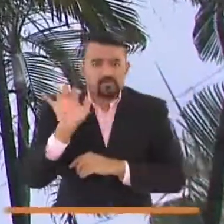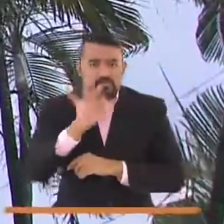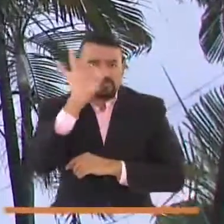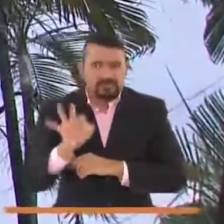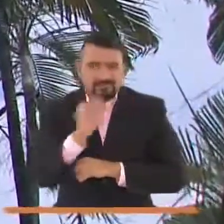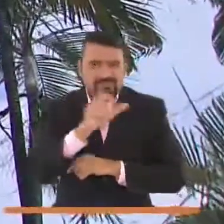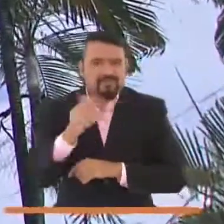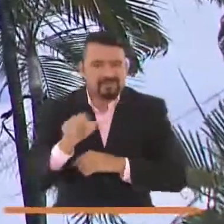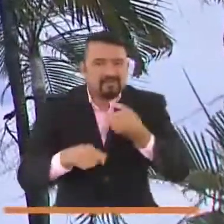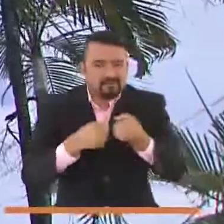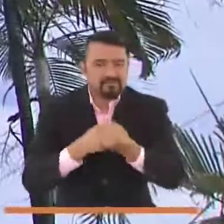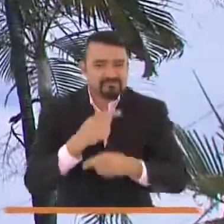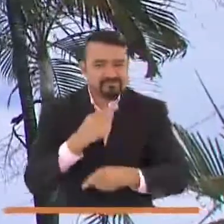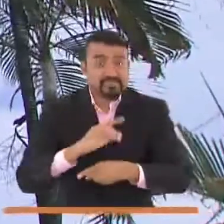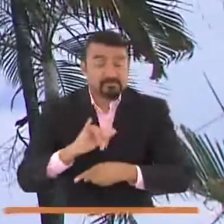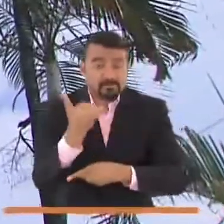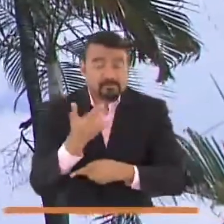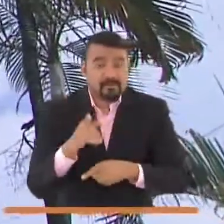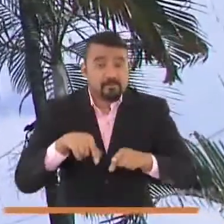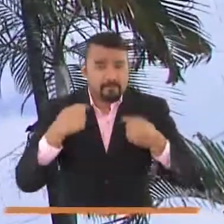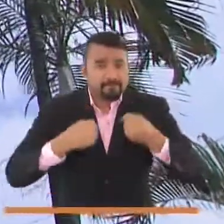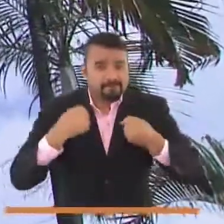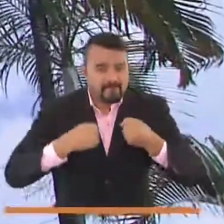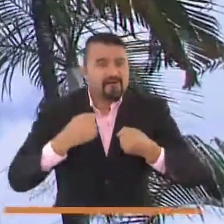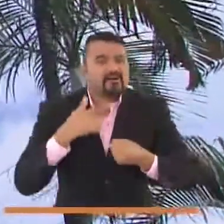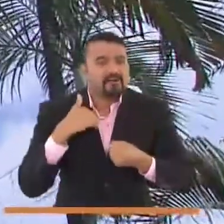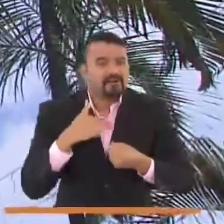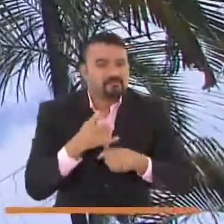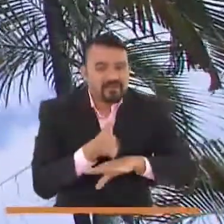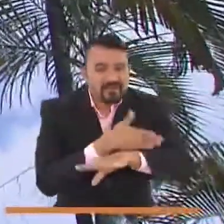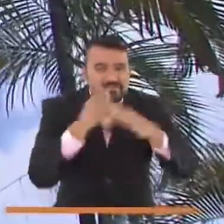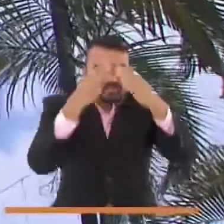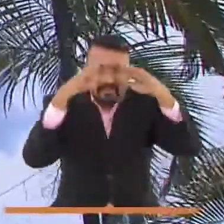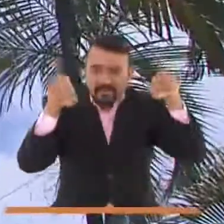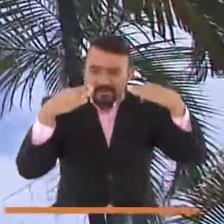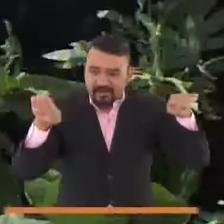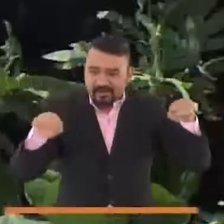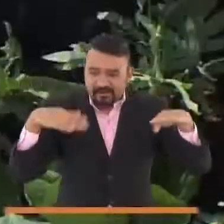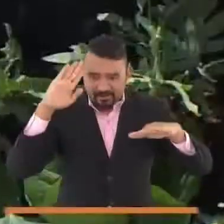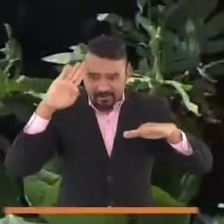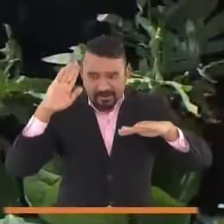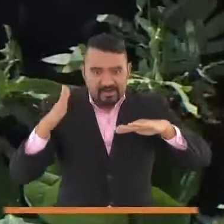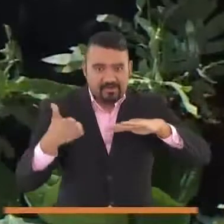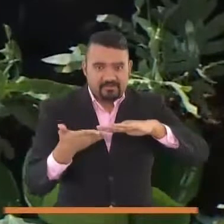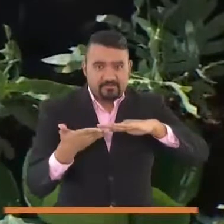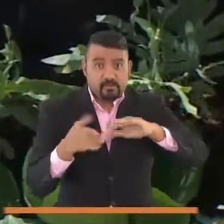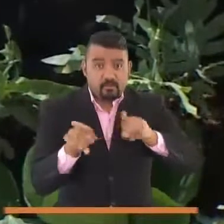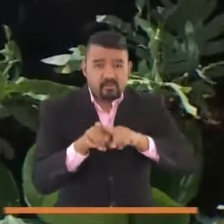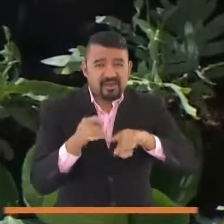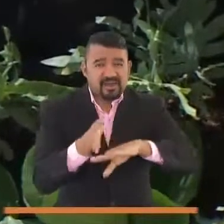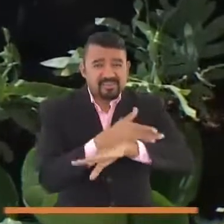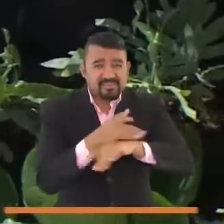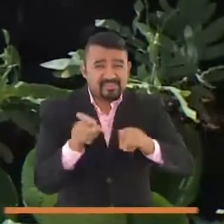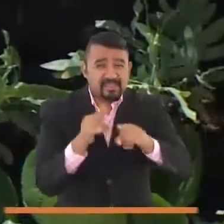mandatario, como alcalde de los envigadeños y también en conversaciones con el Consejo Municipal, no queremos una